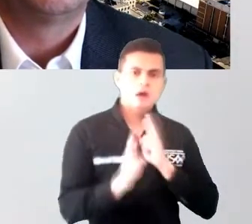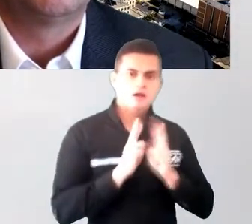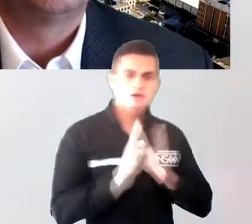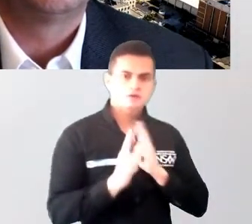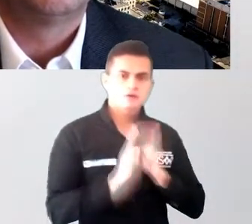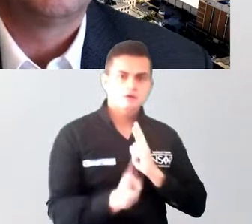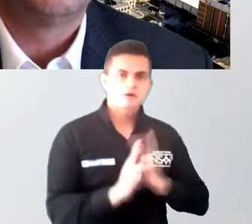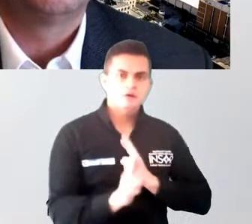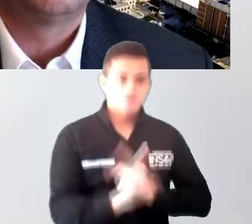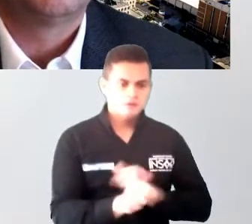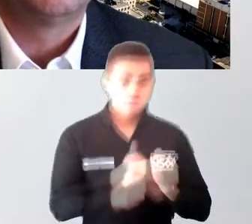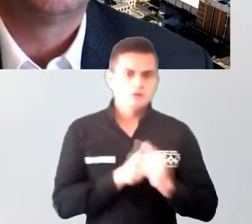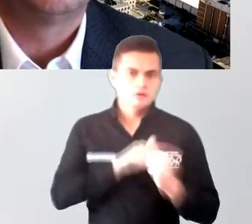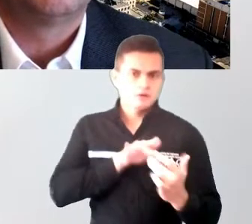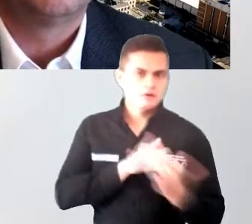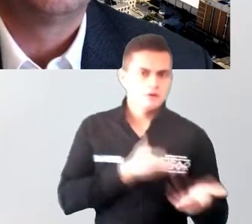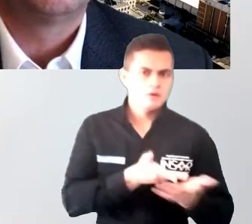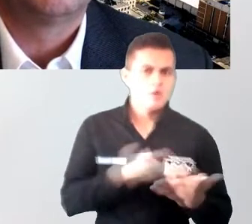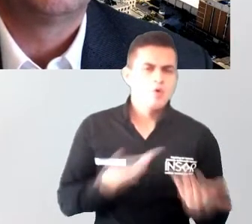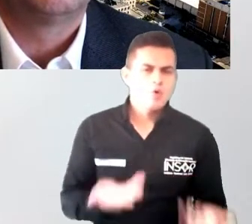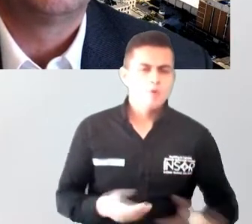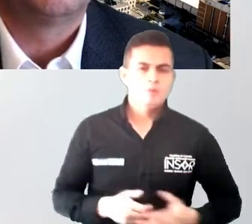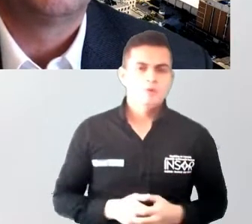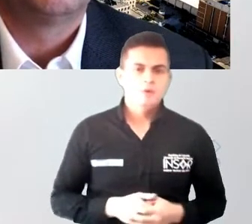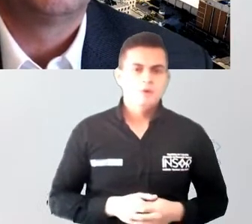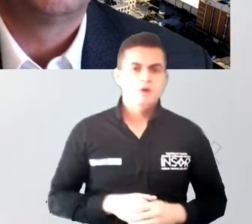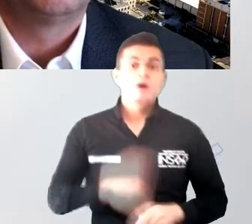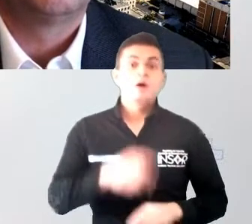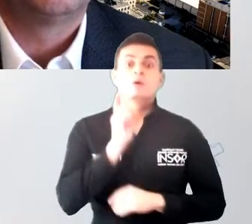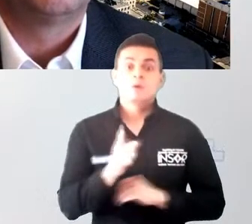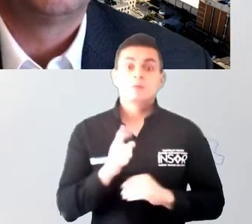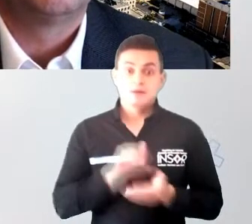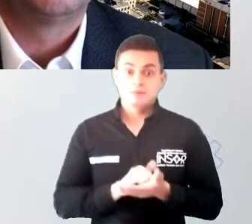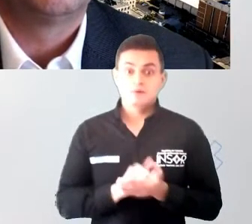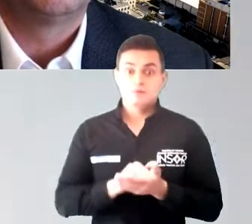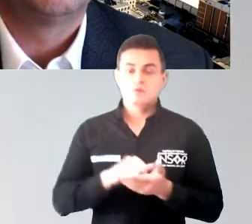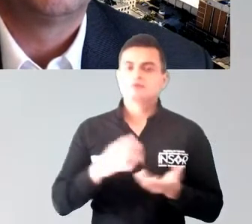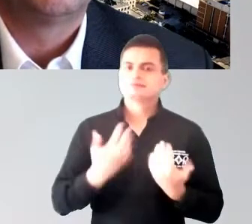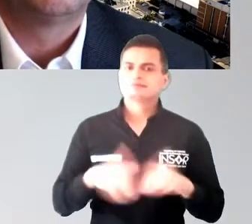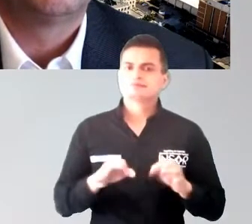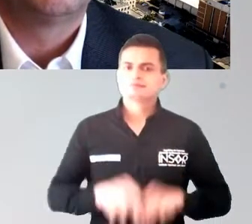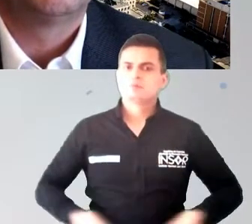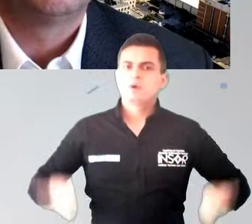Porque miren que el tema de hibridación comienza a ser muy importante.